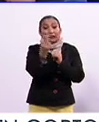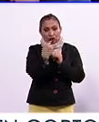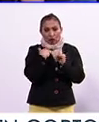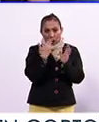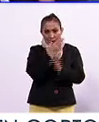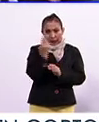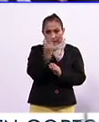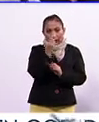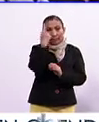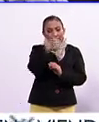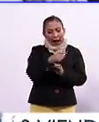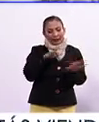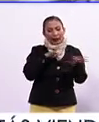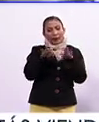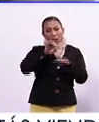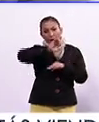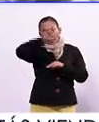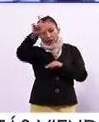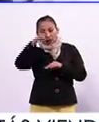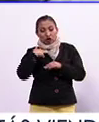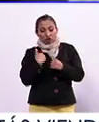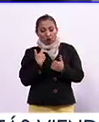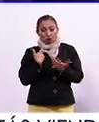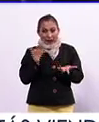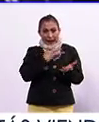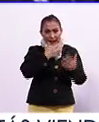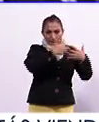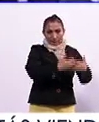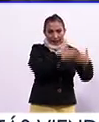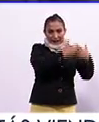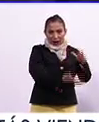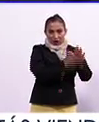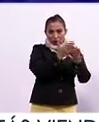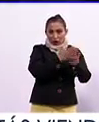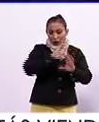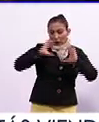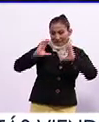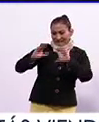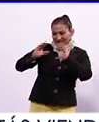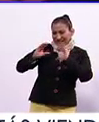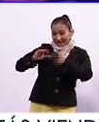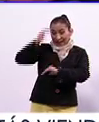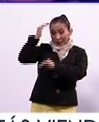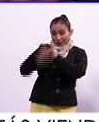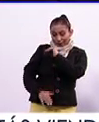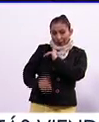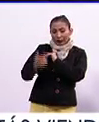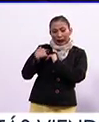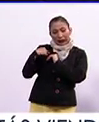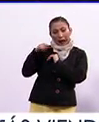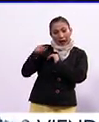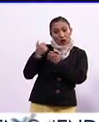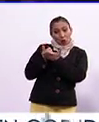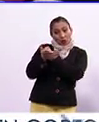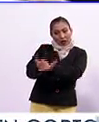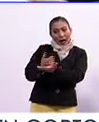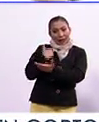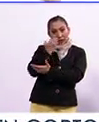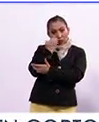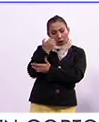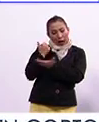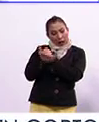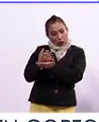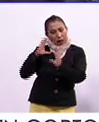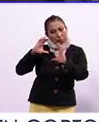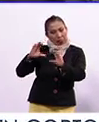necesitaba yo para mi trabajo profesional, tenía una constructora, etcétera, ¿no? Entonces, decir, bueno, hay que ayudar a la facultad,